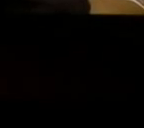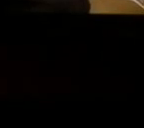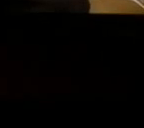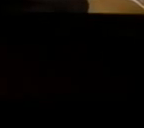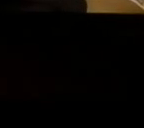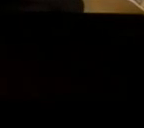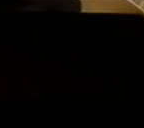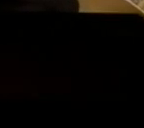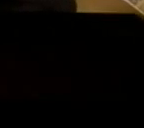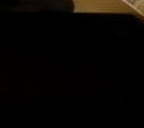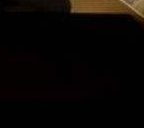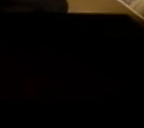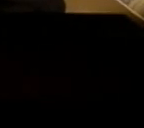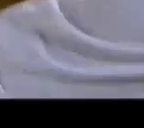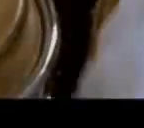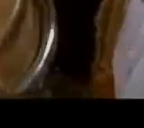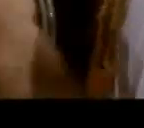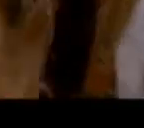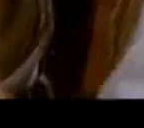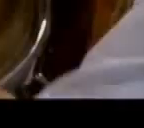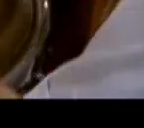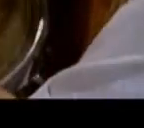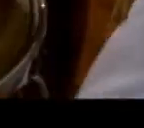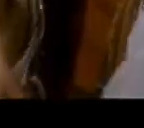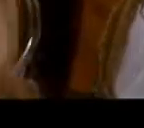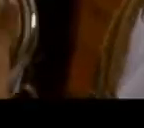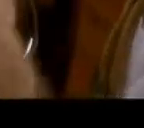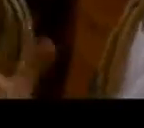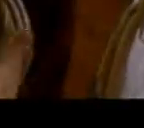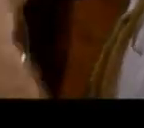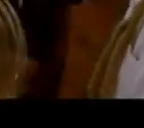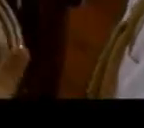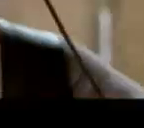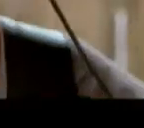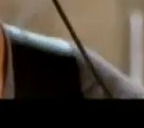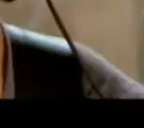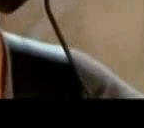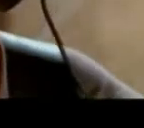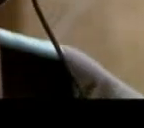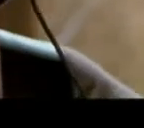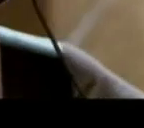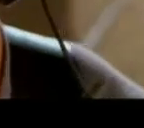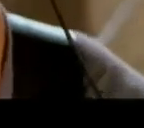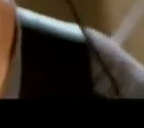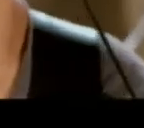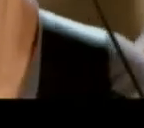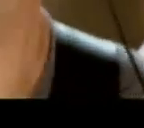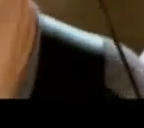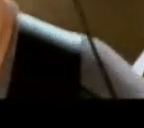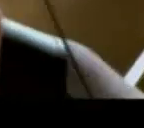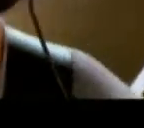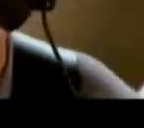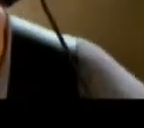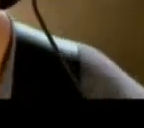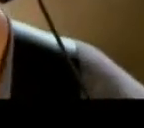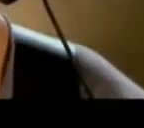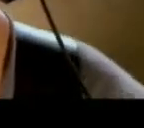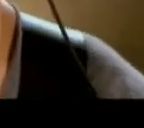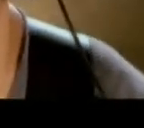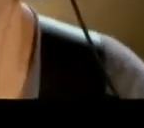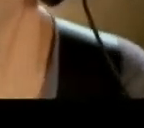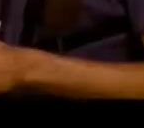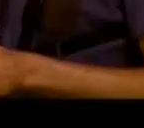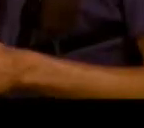no se apague el fuego. Y vamos a comer a lo de Beto, que no es aguacamole, carne